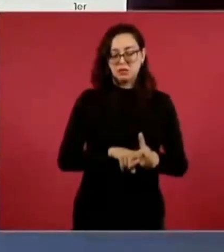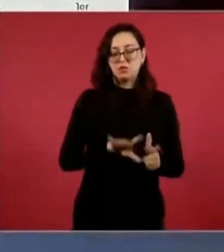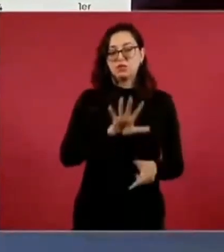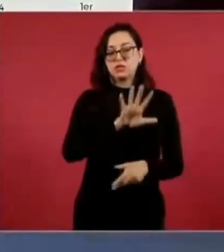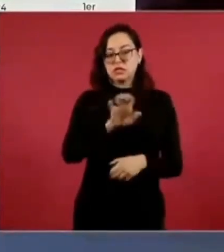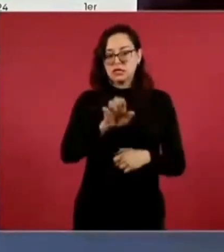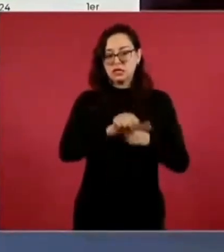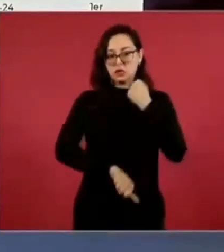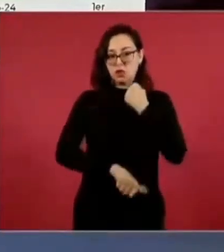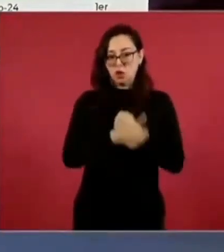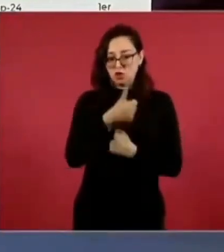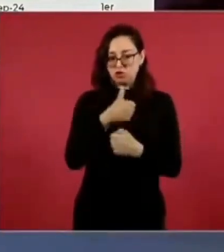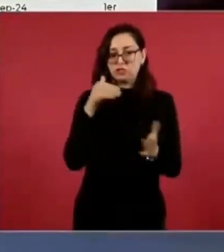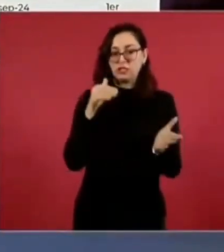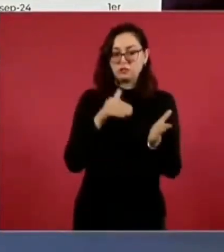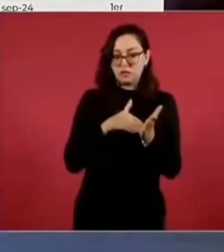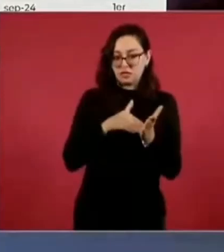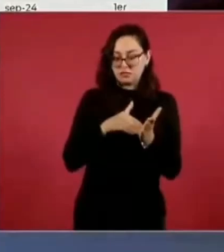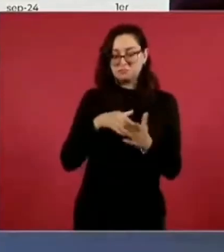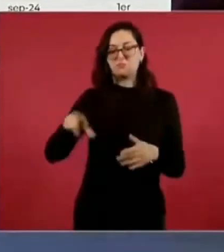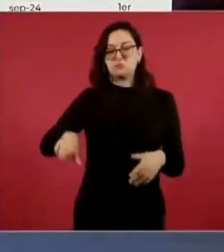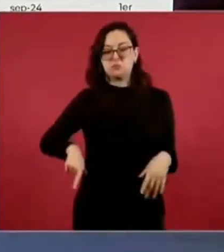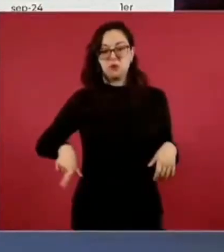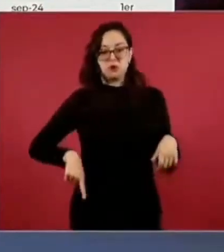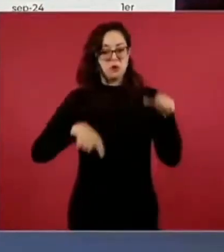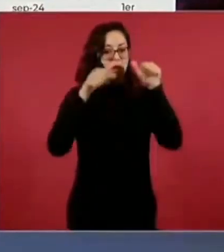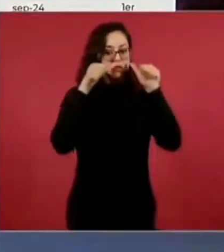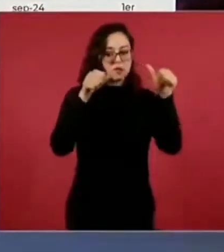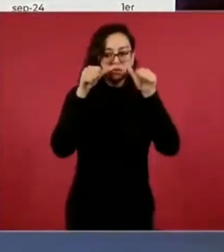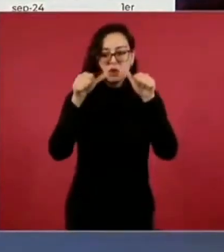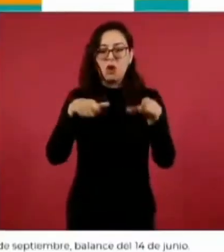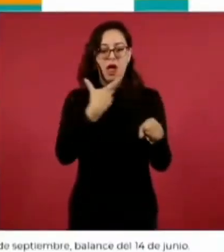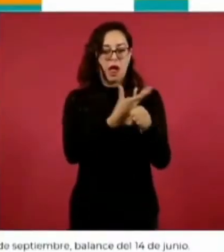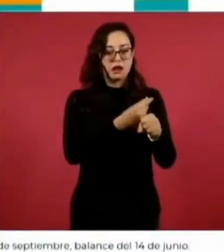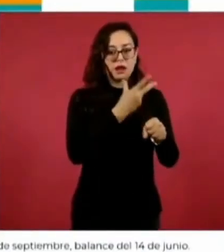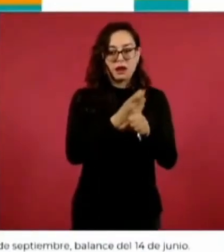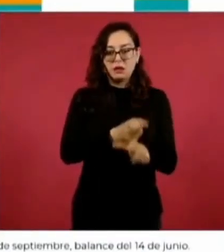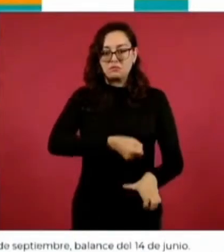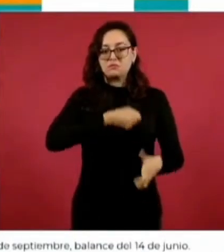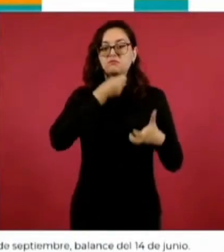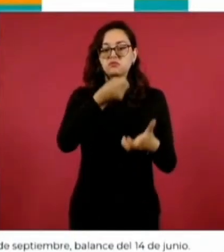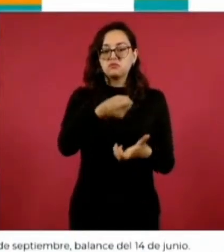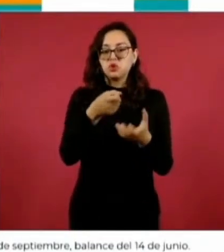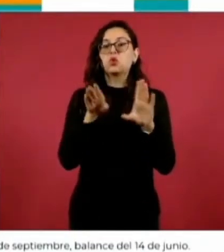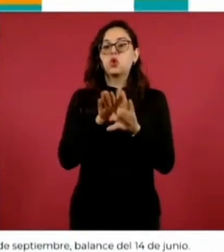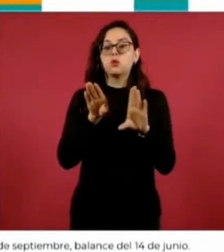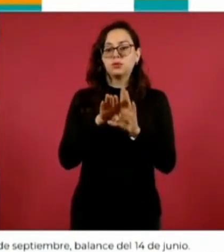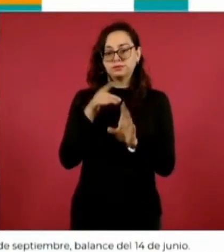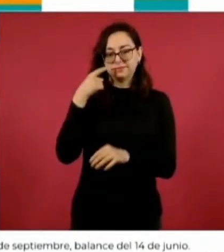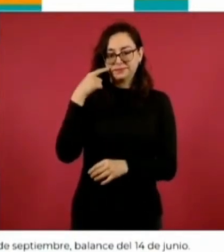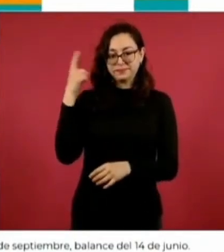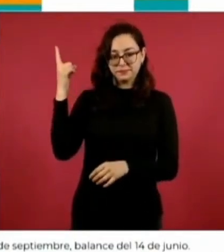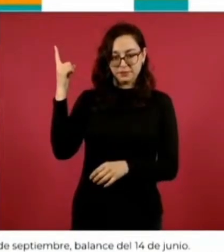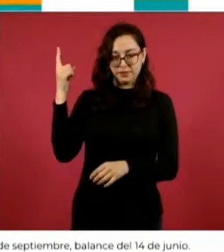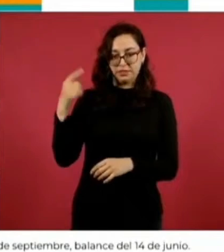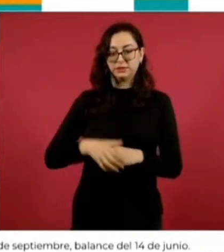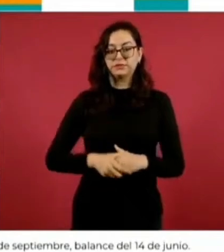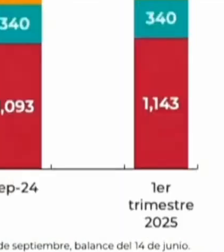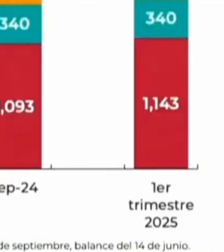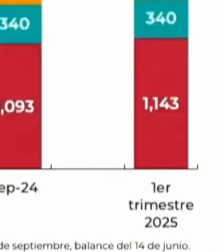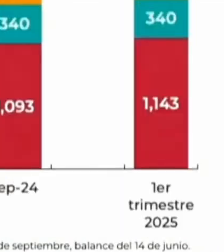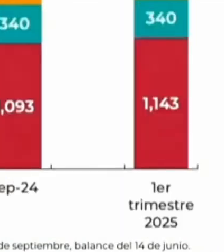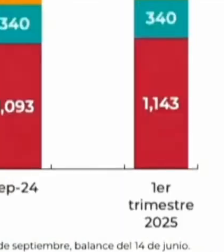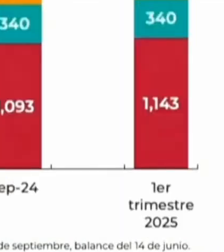a poco, con inversión en las 6 refinerías, fuimos incrementando el proceso. En